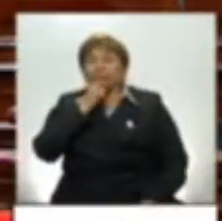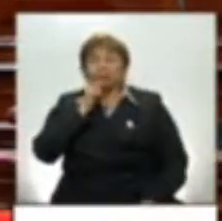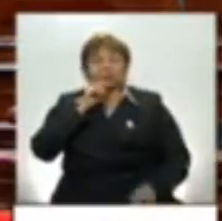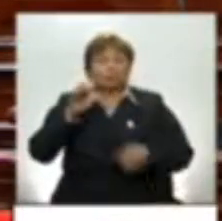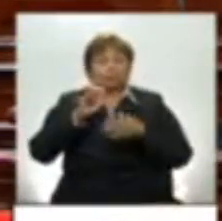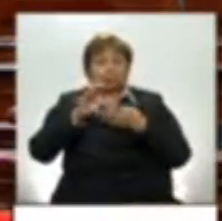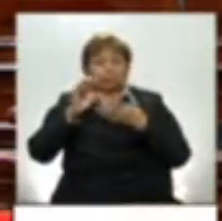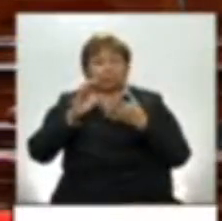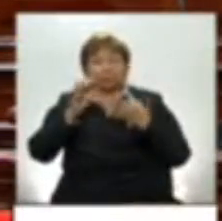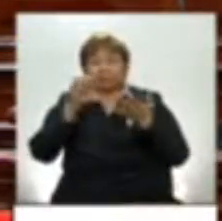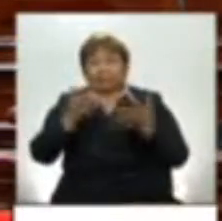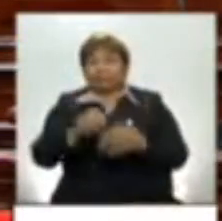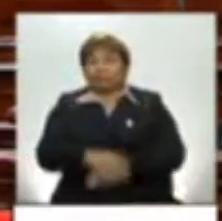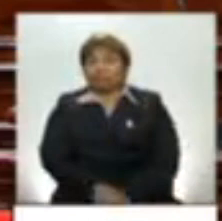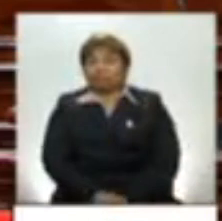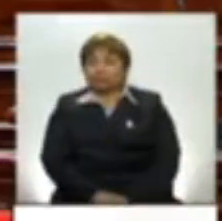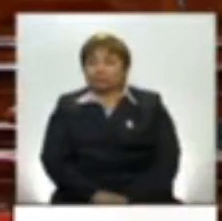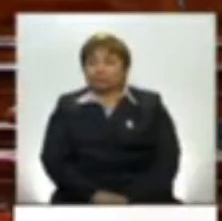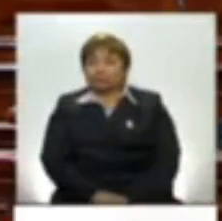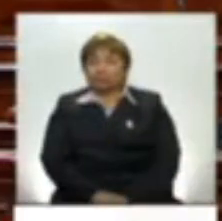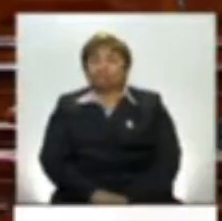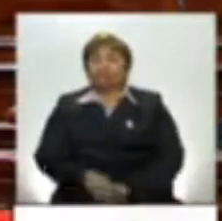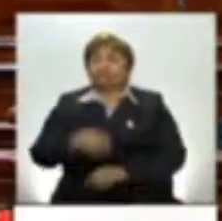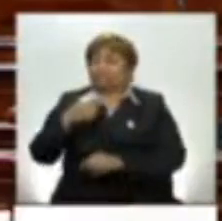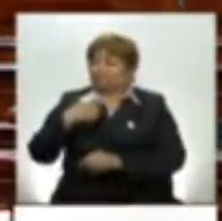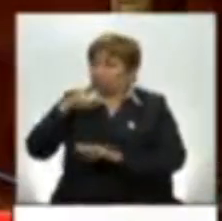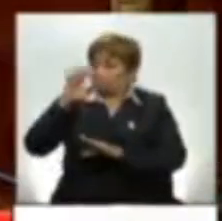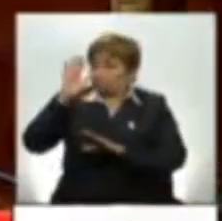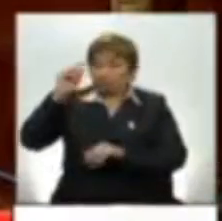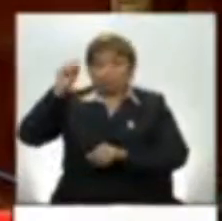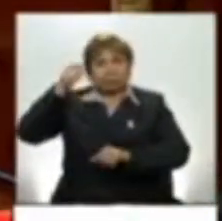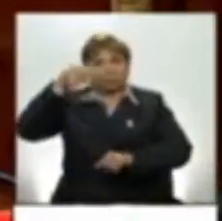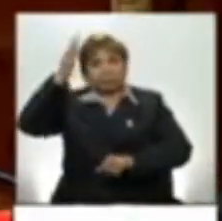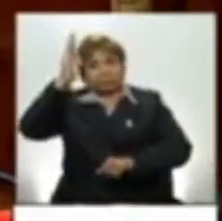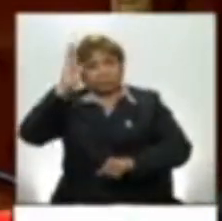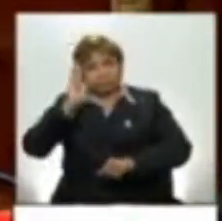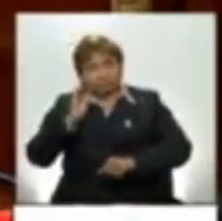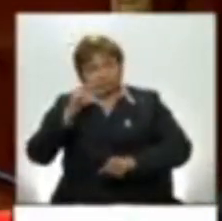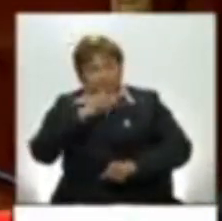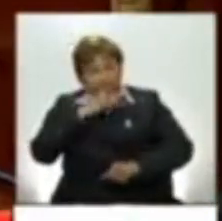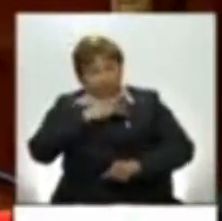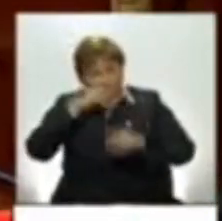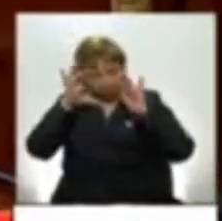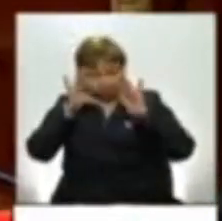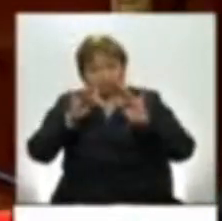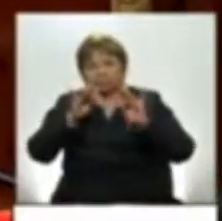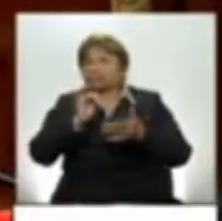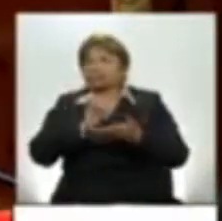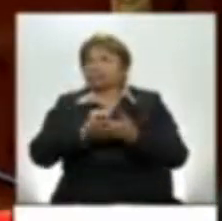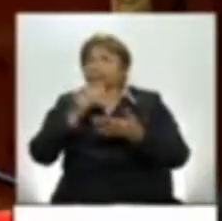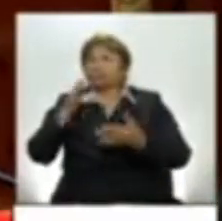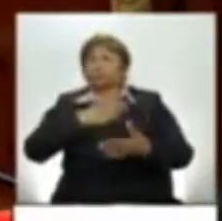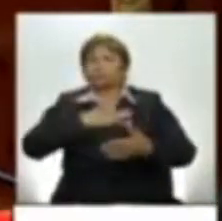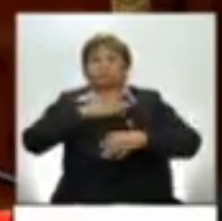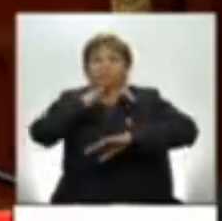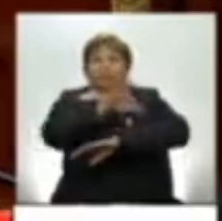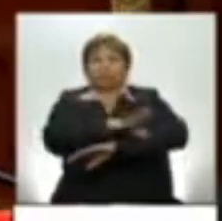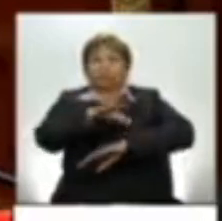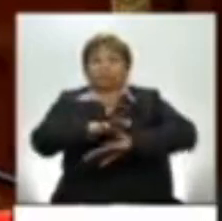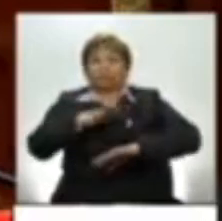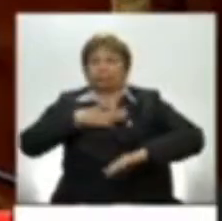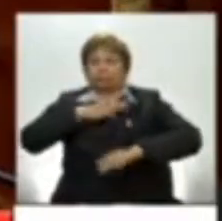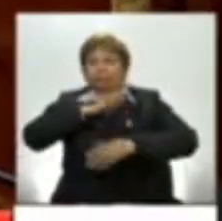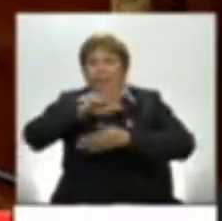así calificados? Por la gracia y misericordia de Dios, por mi región Cajamarca y por mi